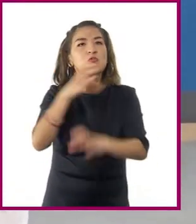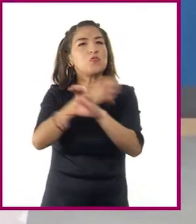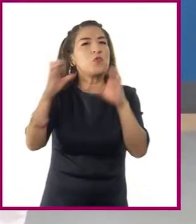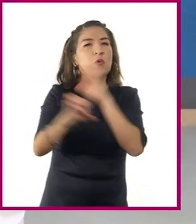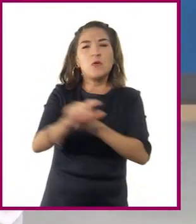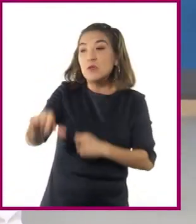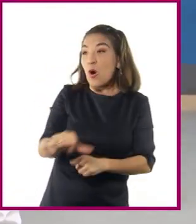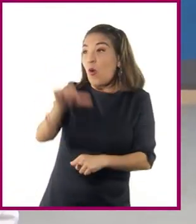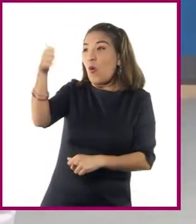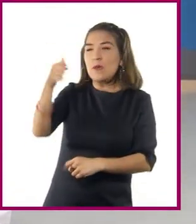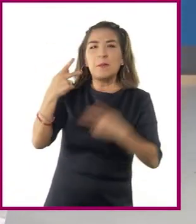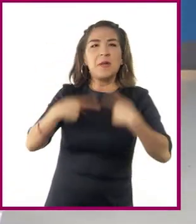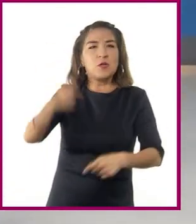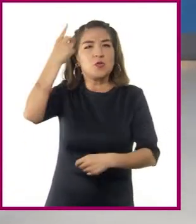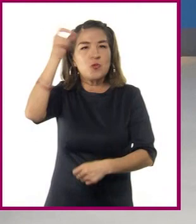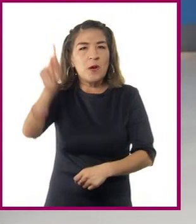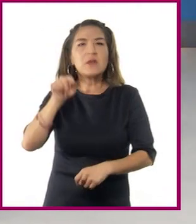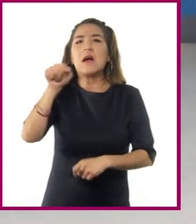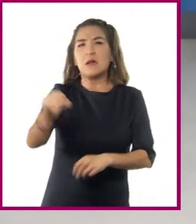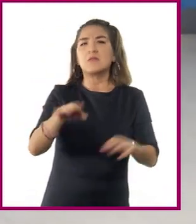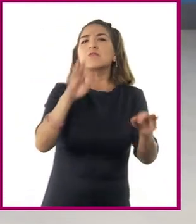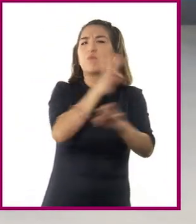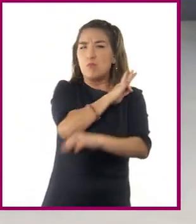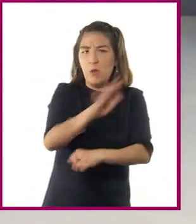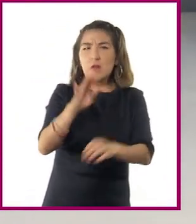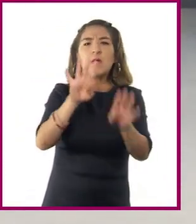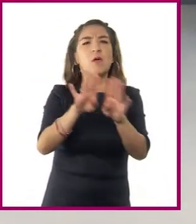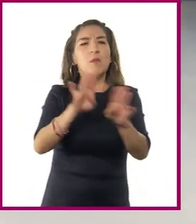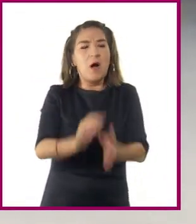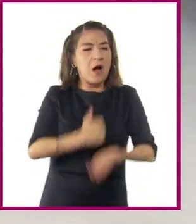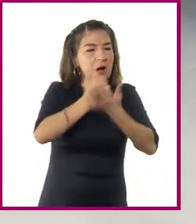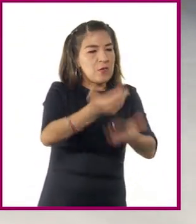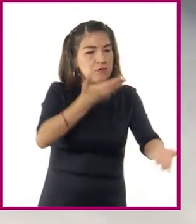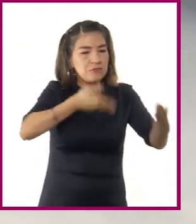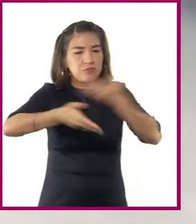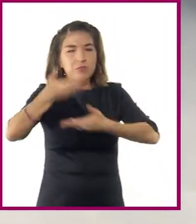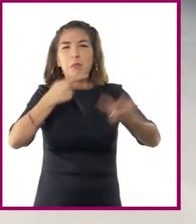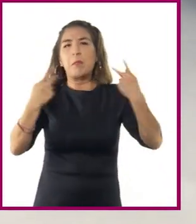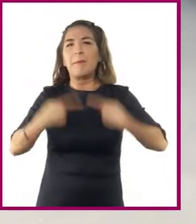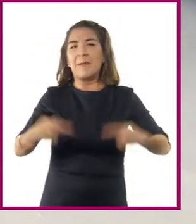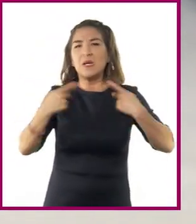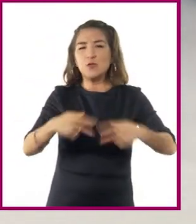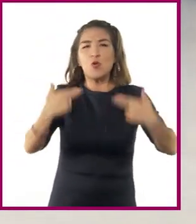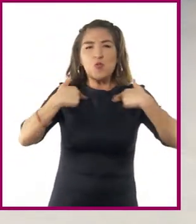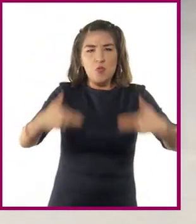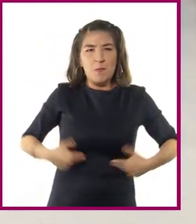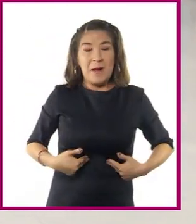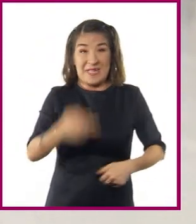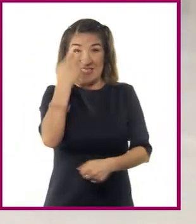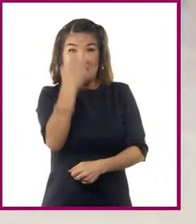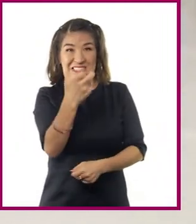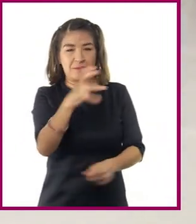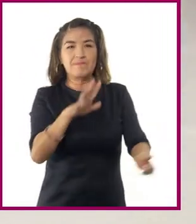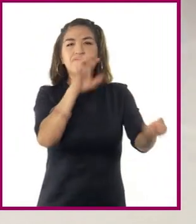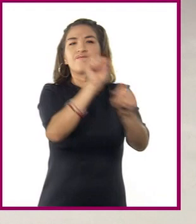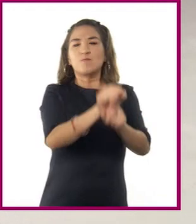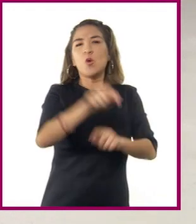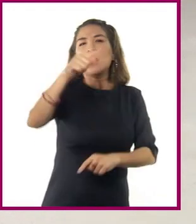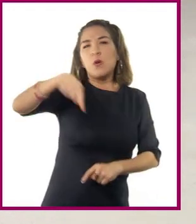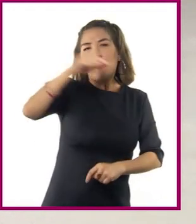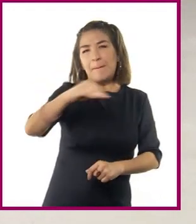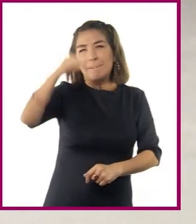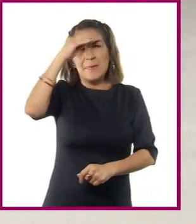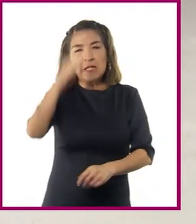de otras personas, podemos hacer cadenas humanas de colaboración. A eso queremos llegar. Reflexionar que